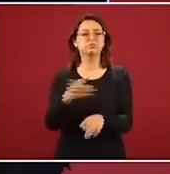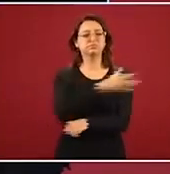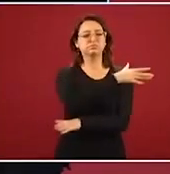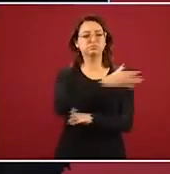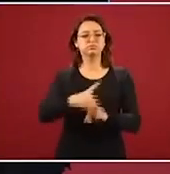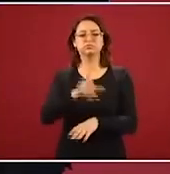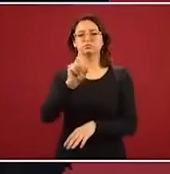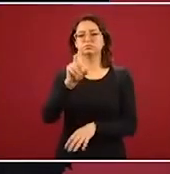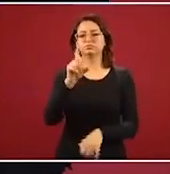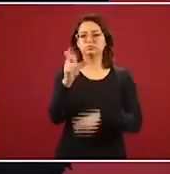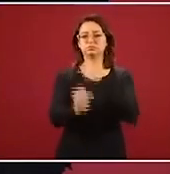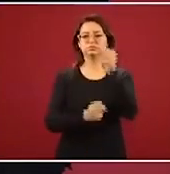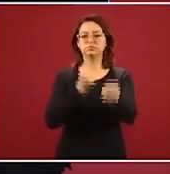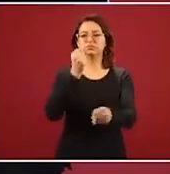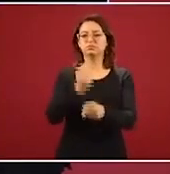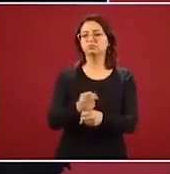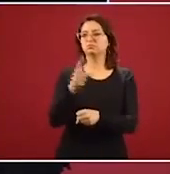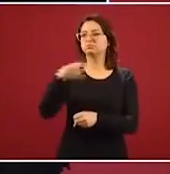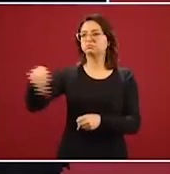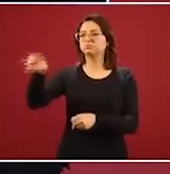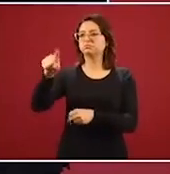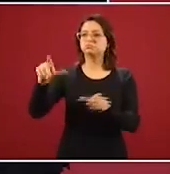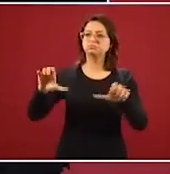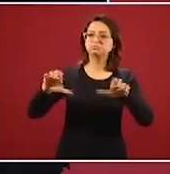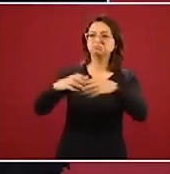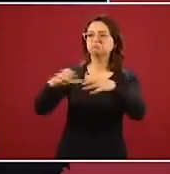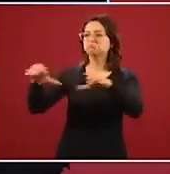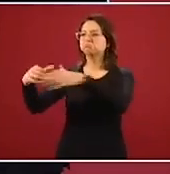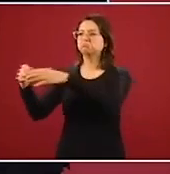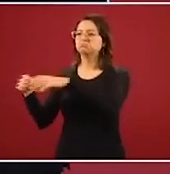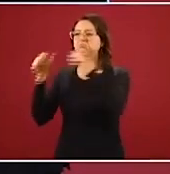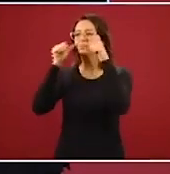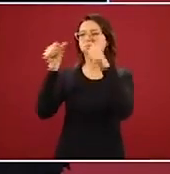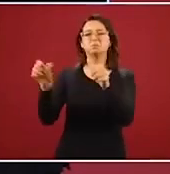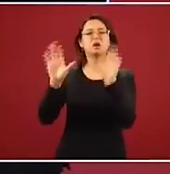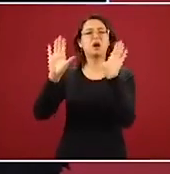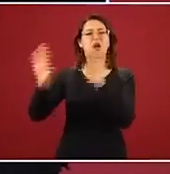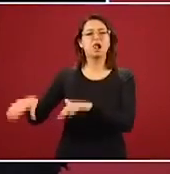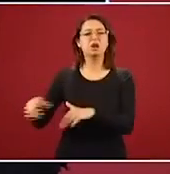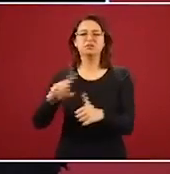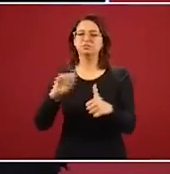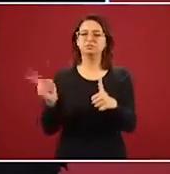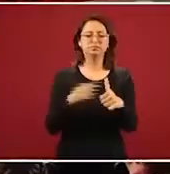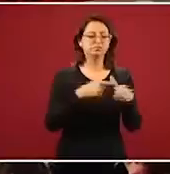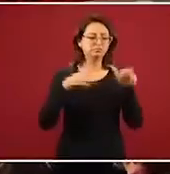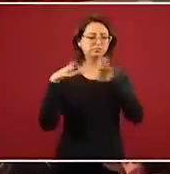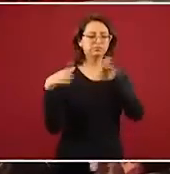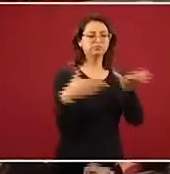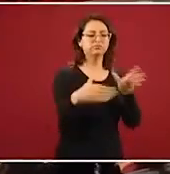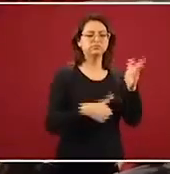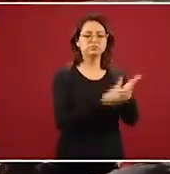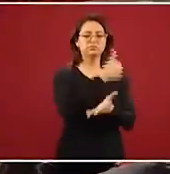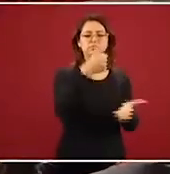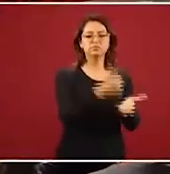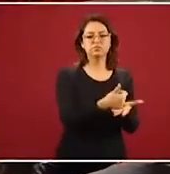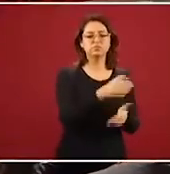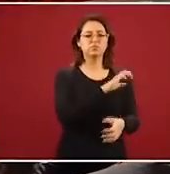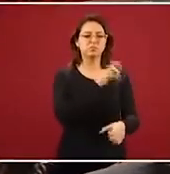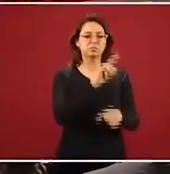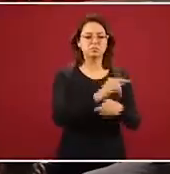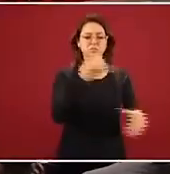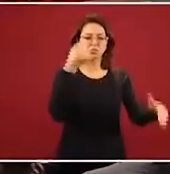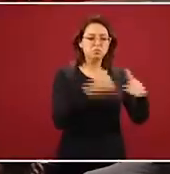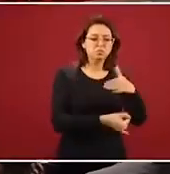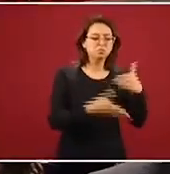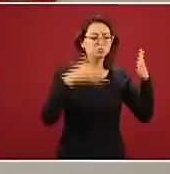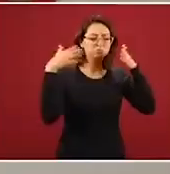orientado a privilegiar la especialidad, la atención en zonas urbanas, en centros hospitalarios, que obviamente también es